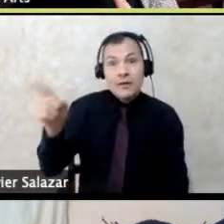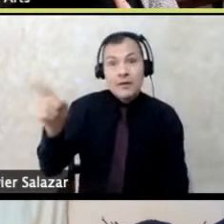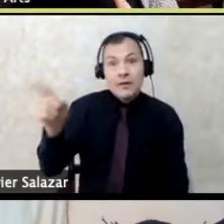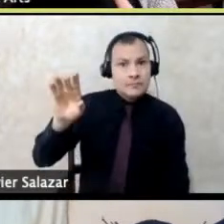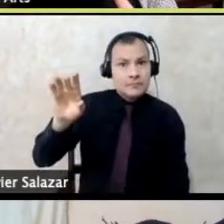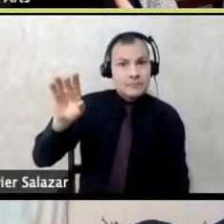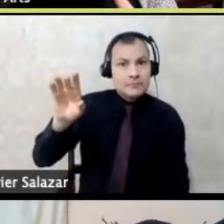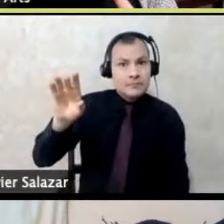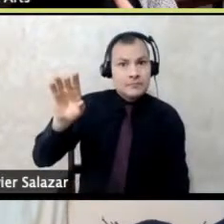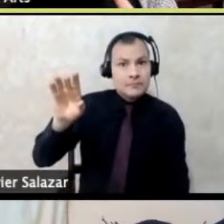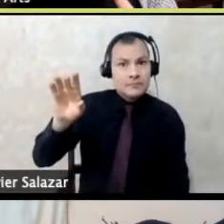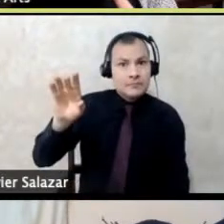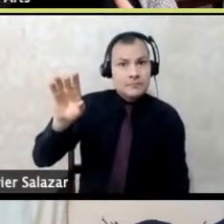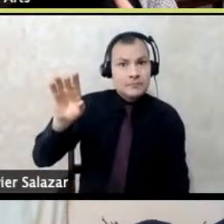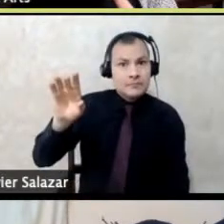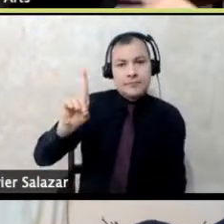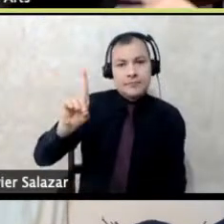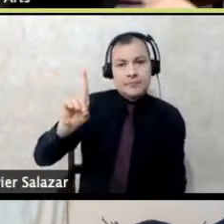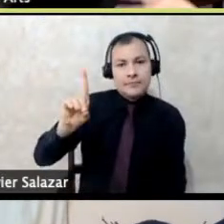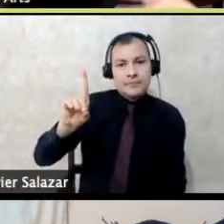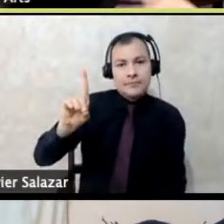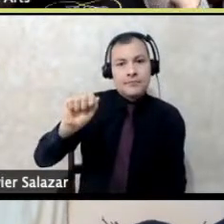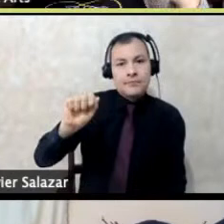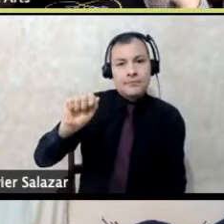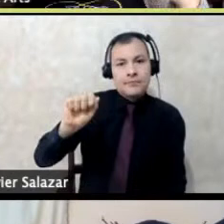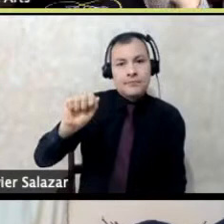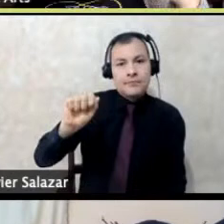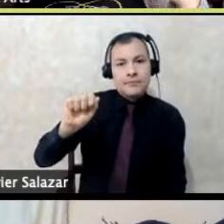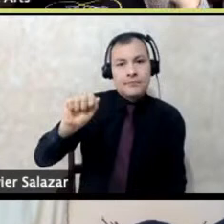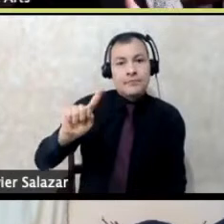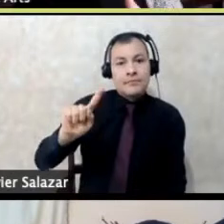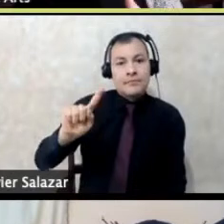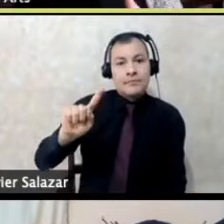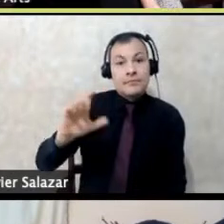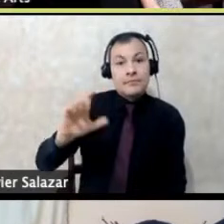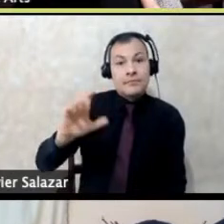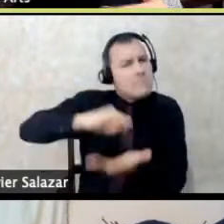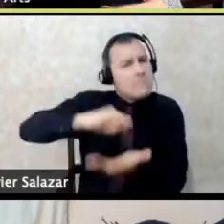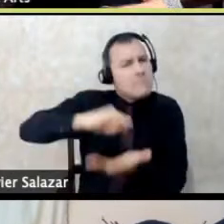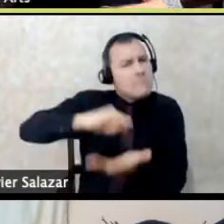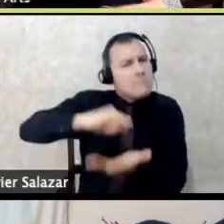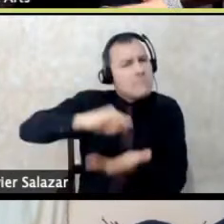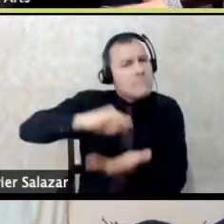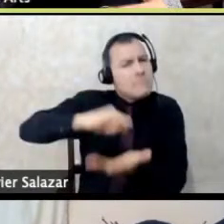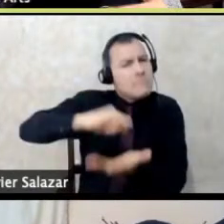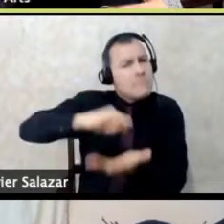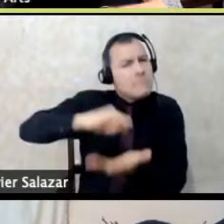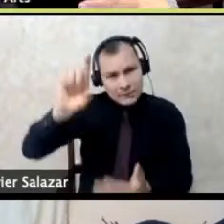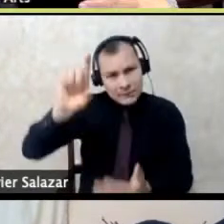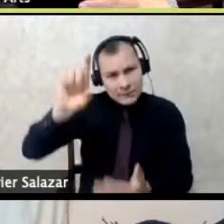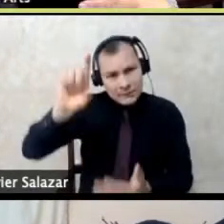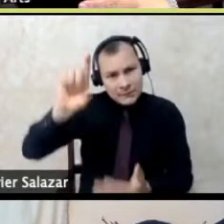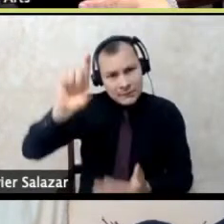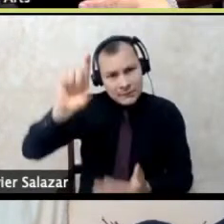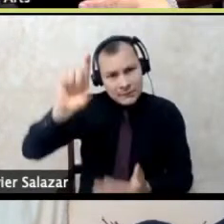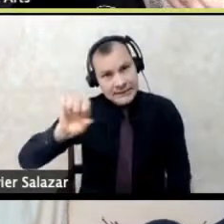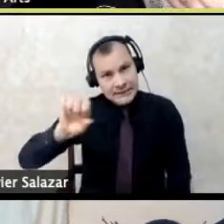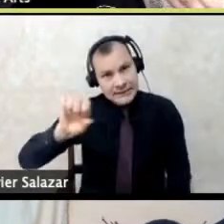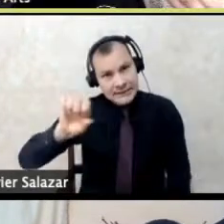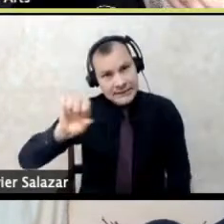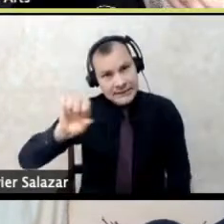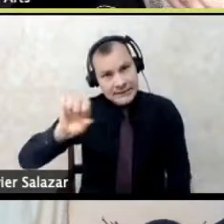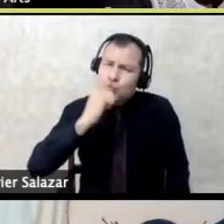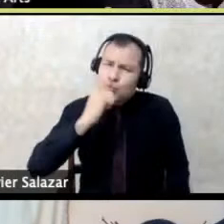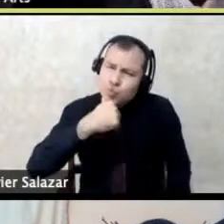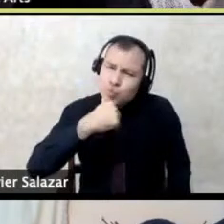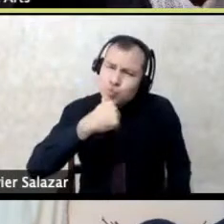de donde nosotros vivíamos. Básicamente estos son niños sirios, niños y niñas sirias que han sido desplazados por la